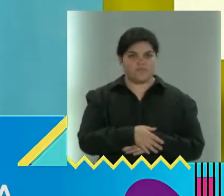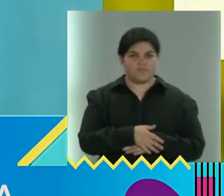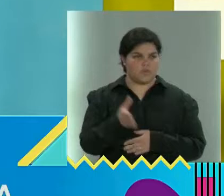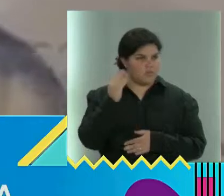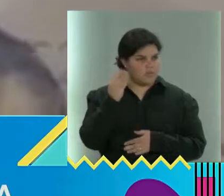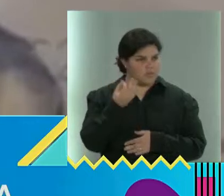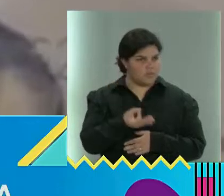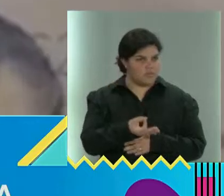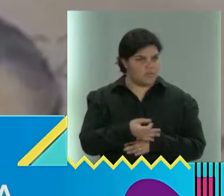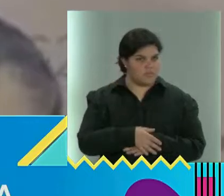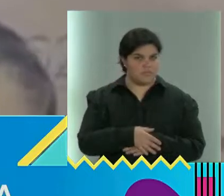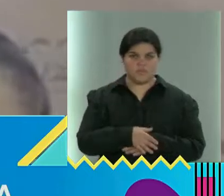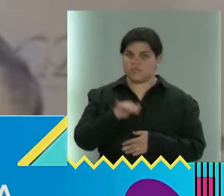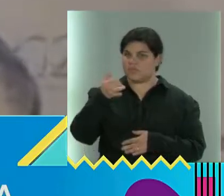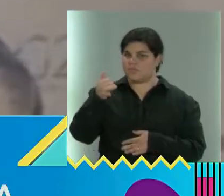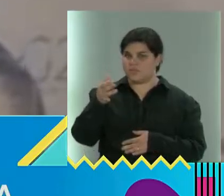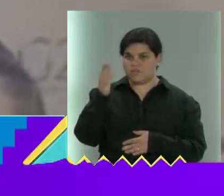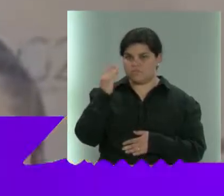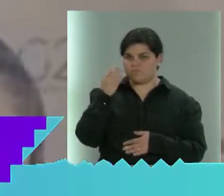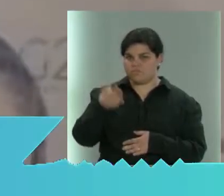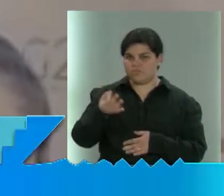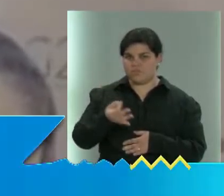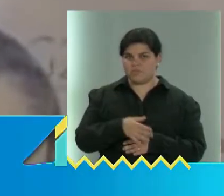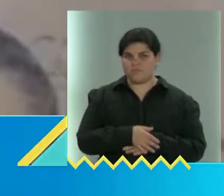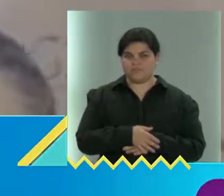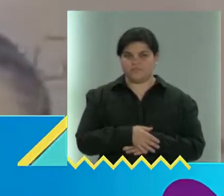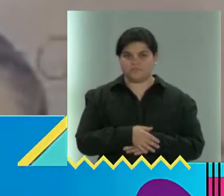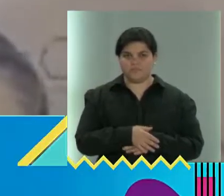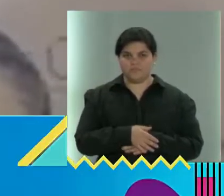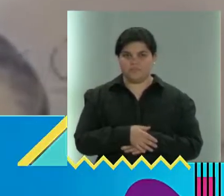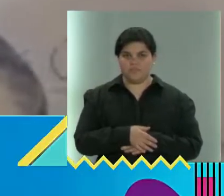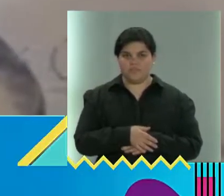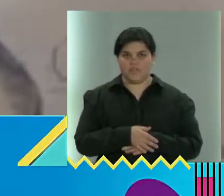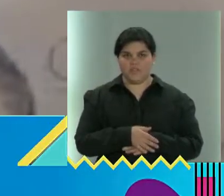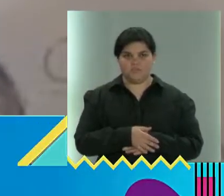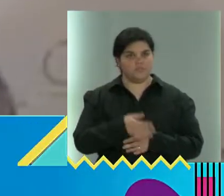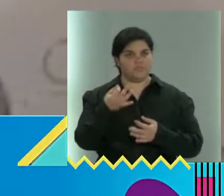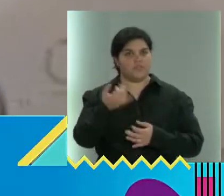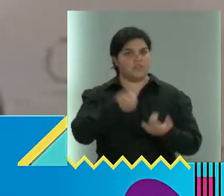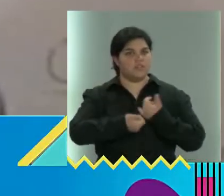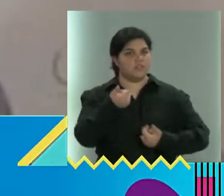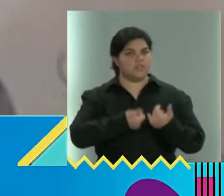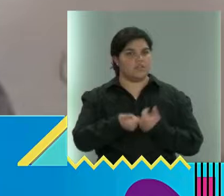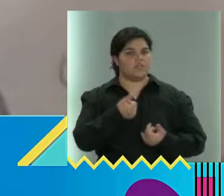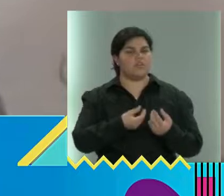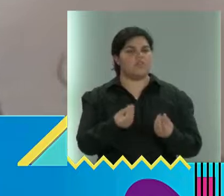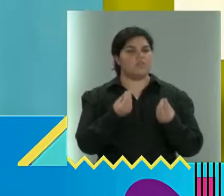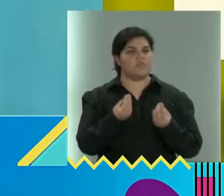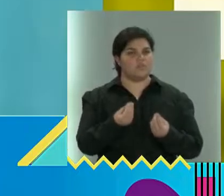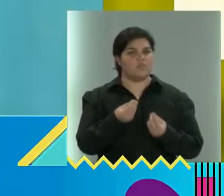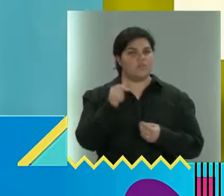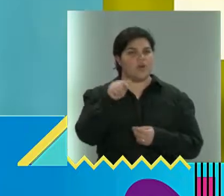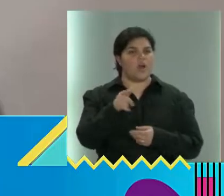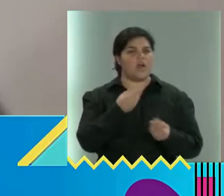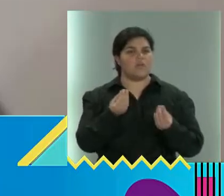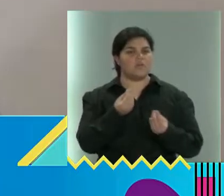bien? Sí, te escucho muy bien. Bueno, excelente. Ahí te tenemos entonces en pantalla. Contanos un poco cuál es el panorama que tenemos en este